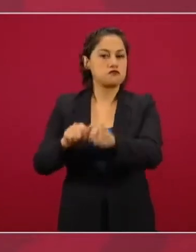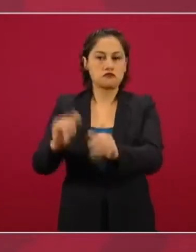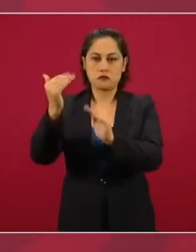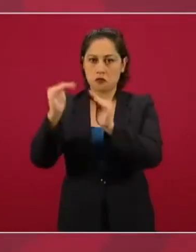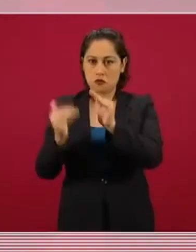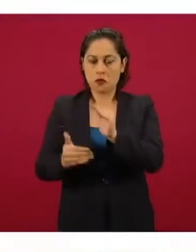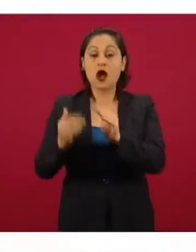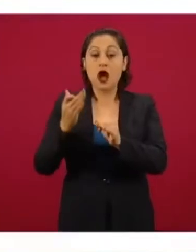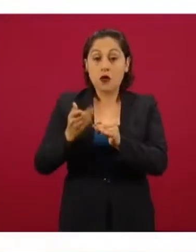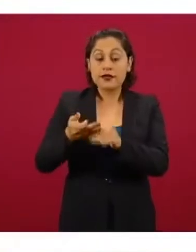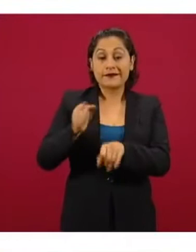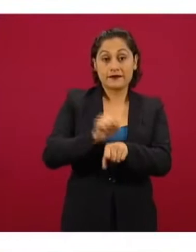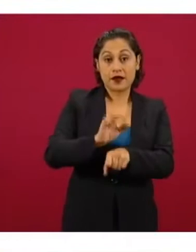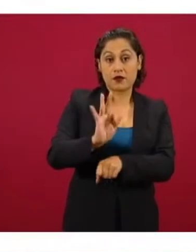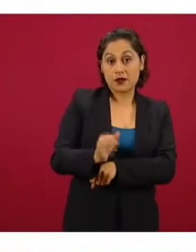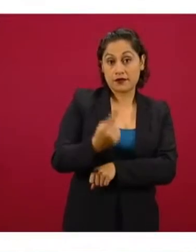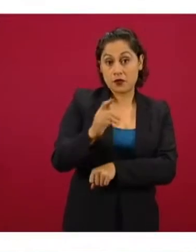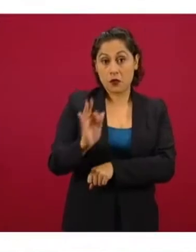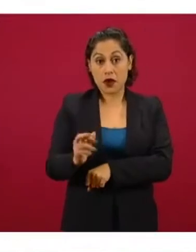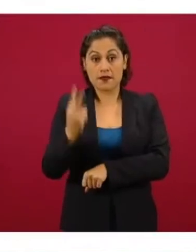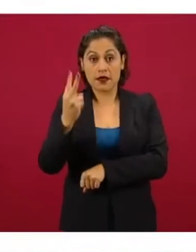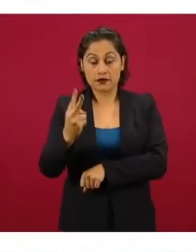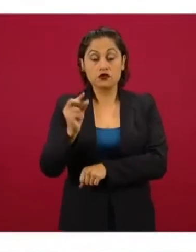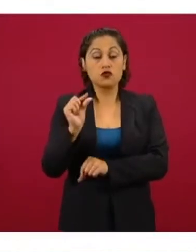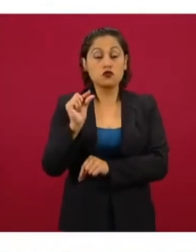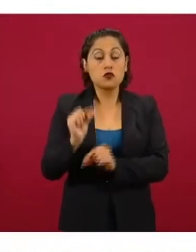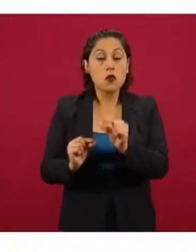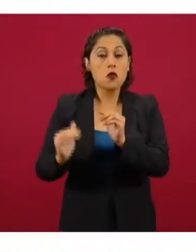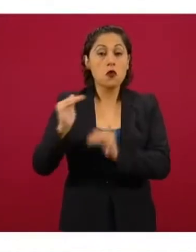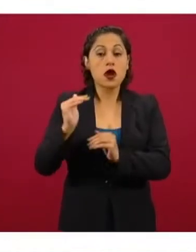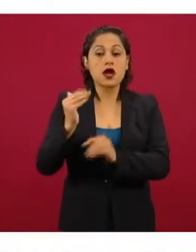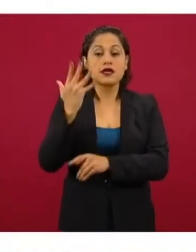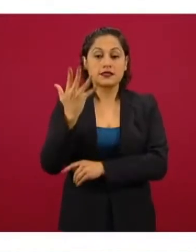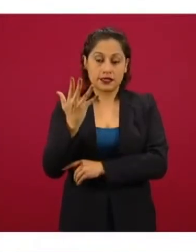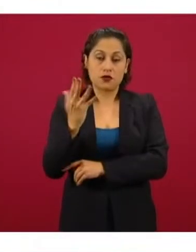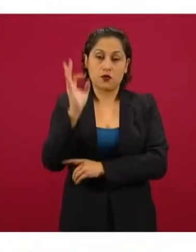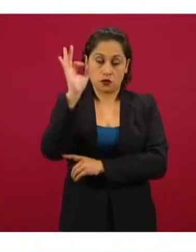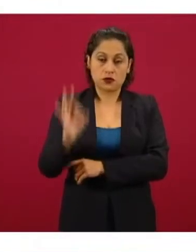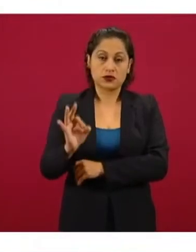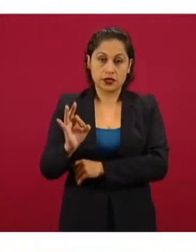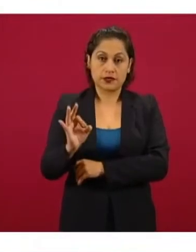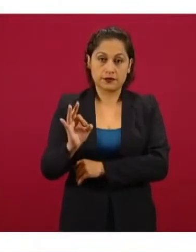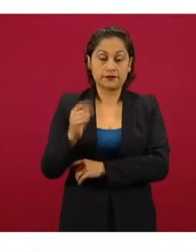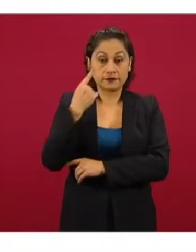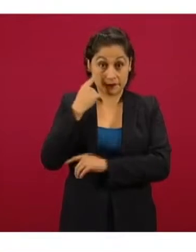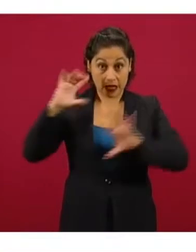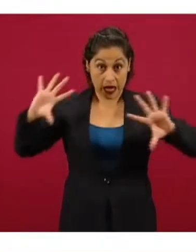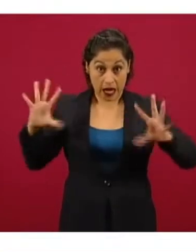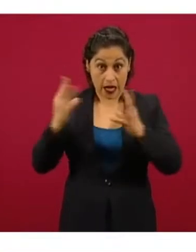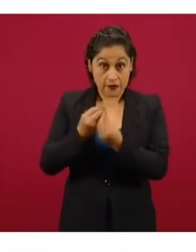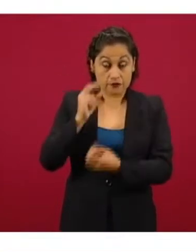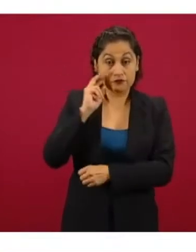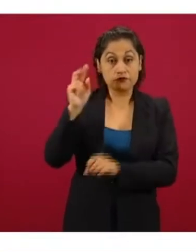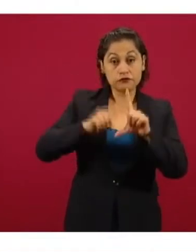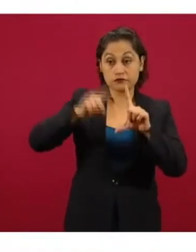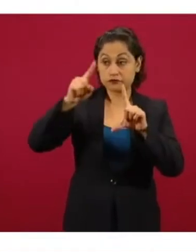semana 41 y la semana 42 tuvimos un incremento de 5 puntos porcentuales. Si lo vemos en conjunto, esta curva epidémica